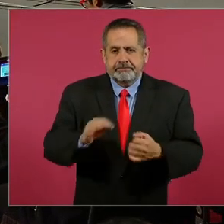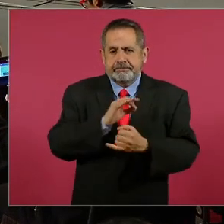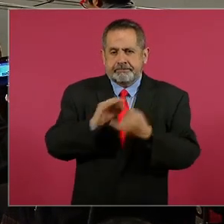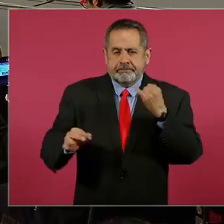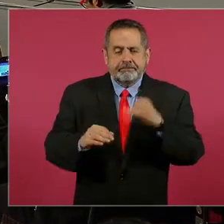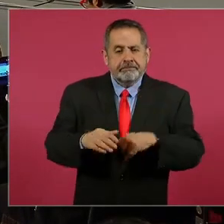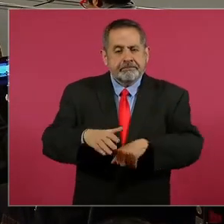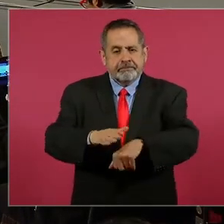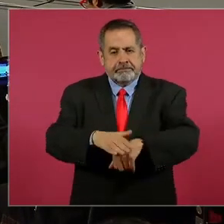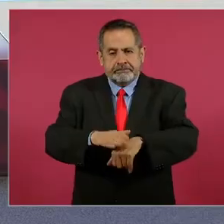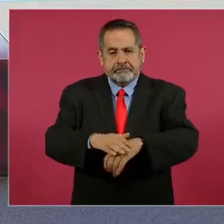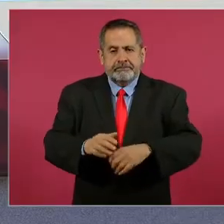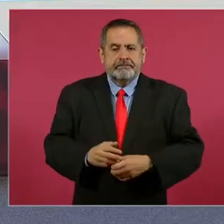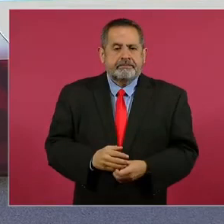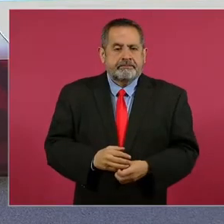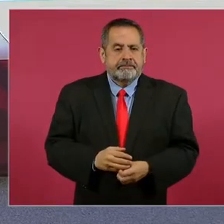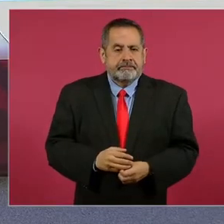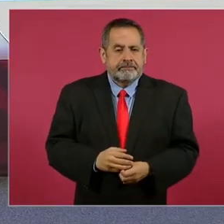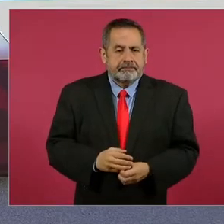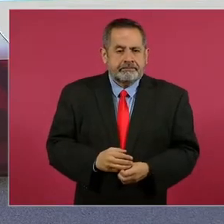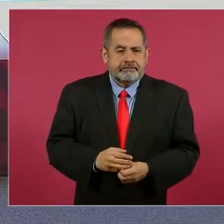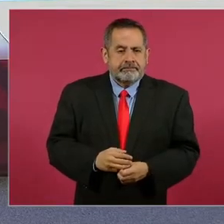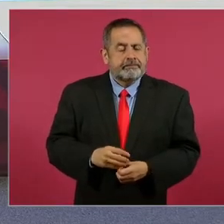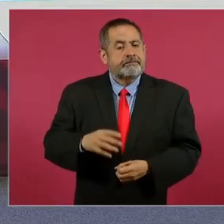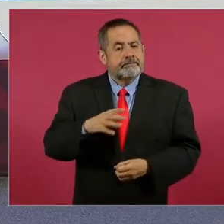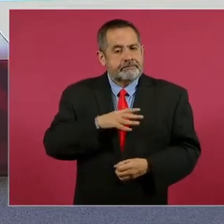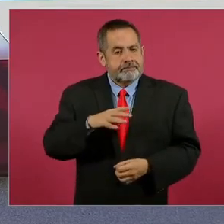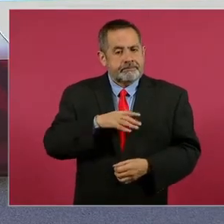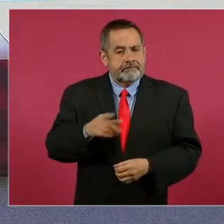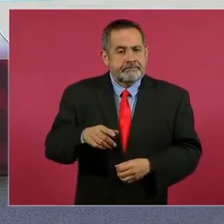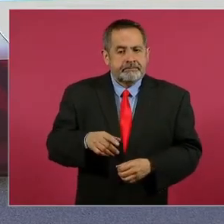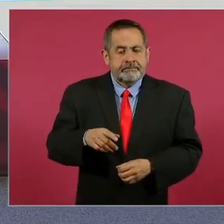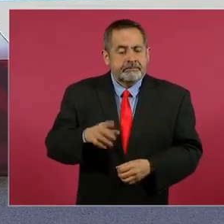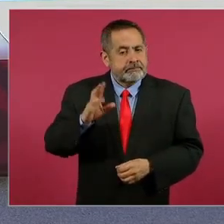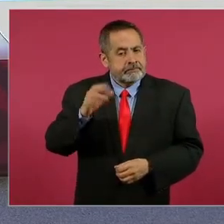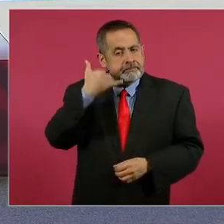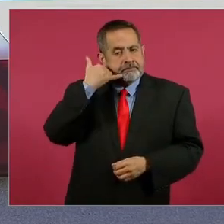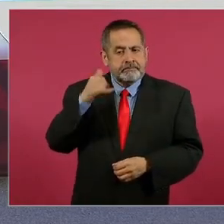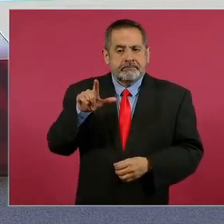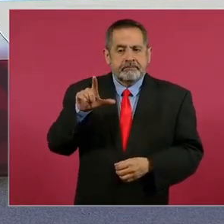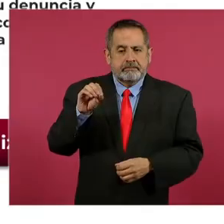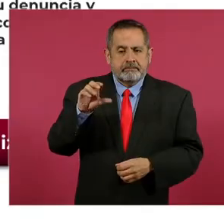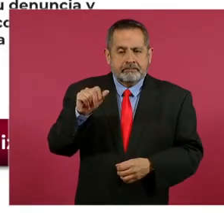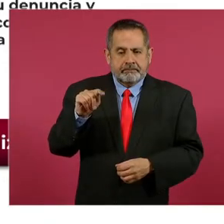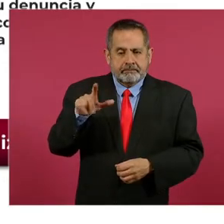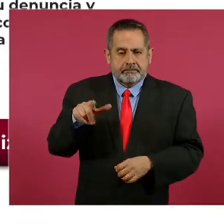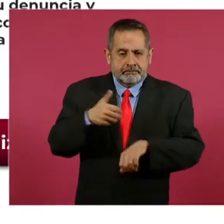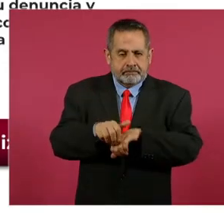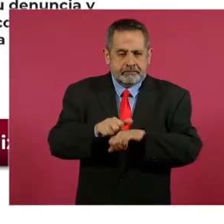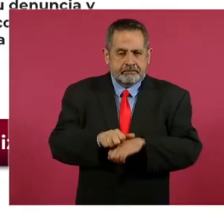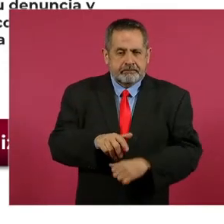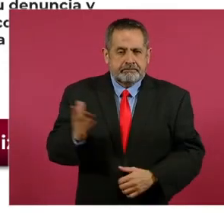Finalmente, recordar que contamos con el teléfono de Locatel, que es el